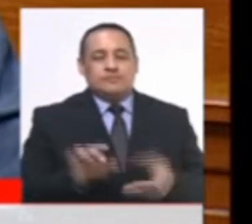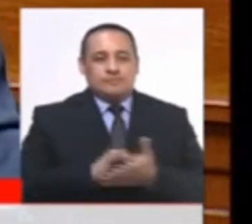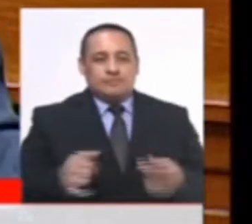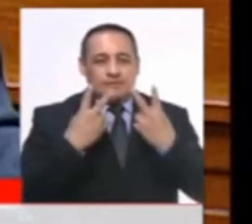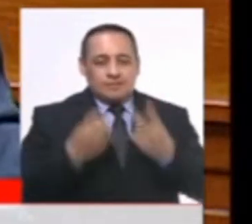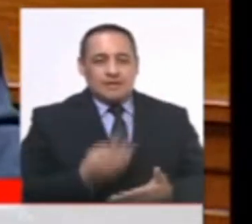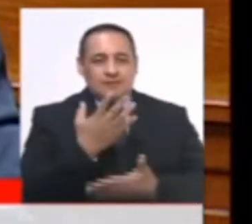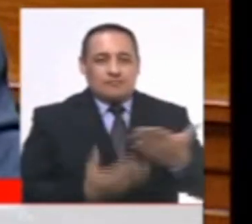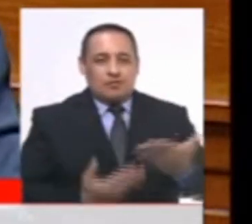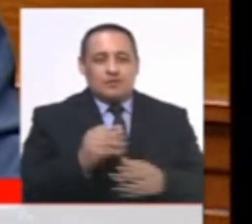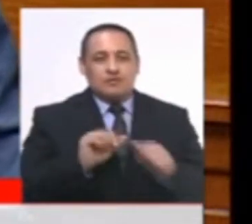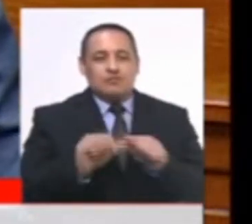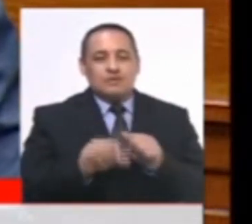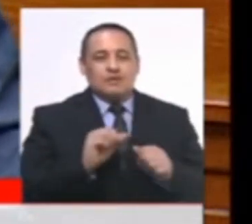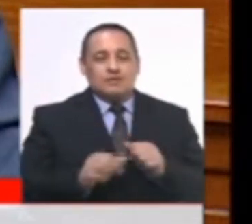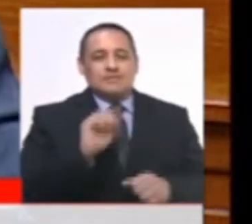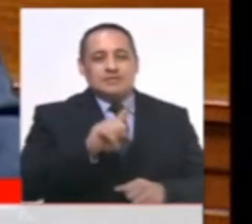El informe número